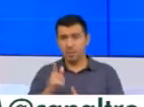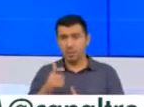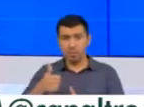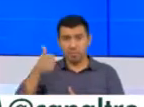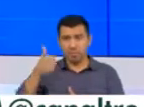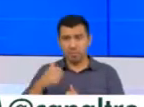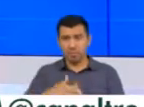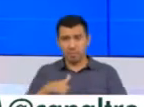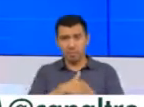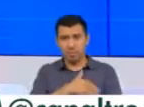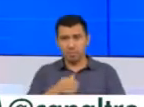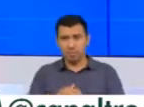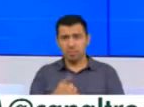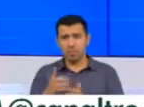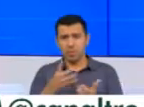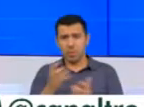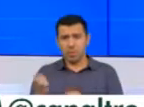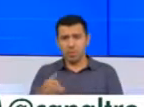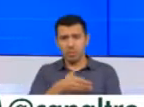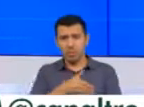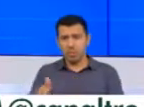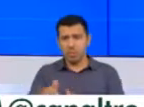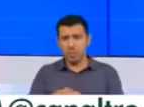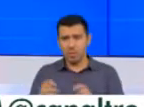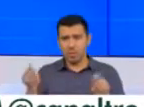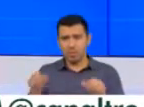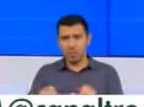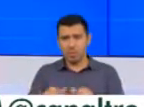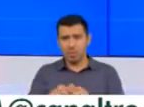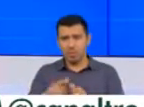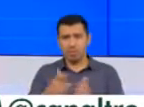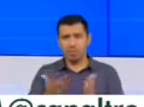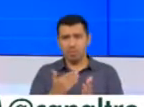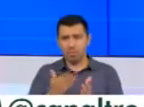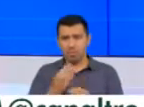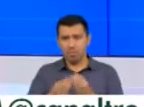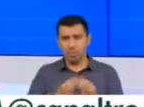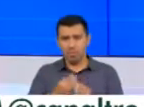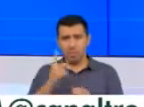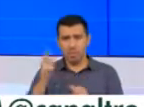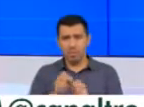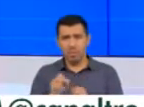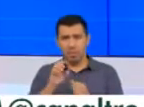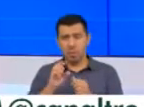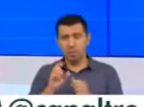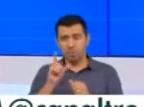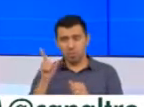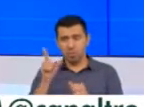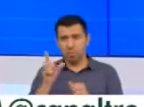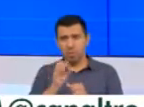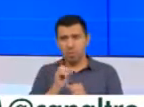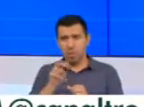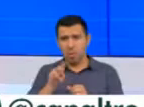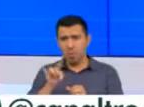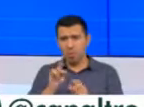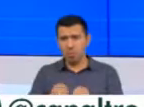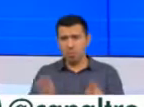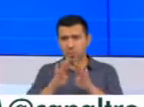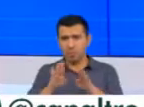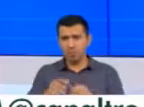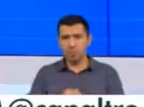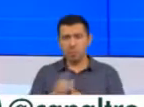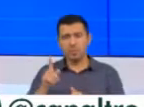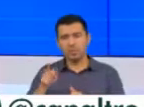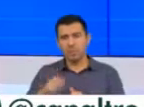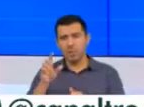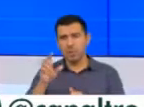se invirtieron 900 millones de pesos para un material elaborado con Naciones Unidas para promover la equidad de género Johana niño con los detalles